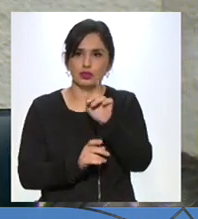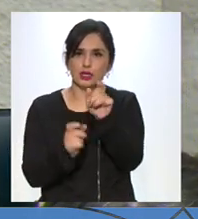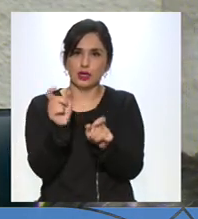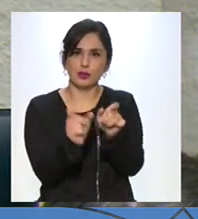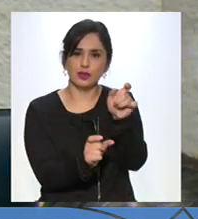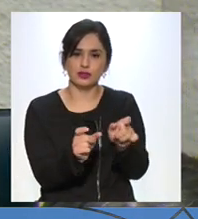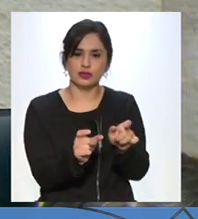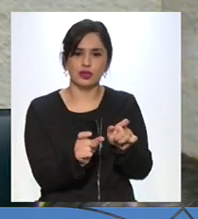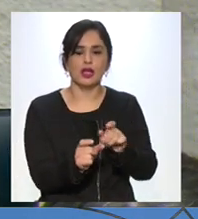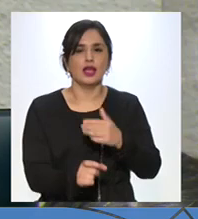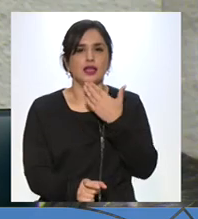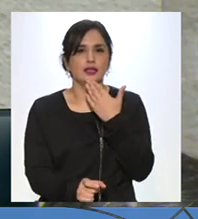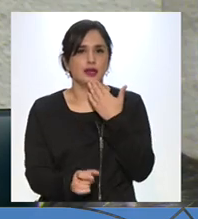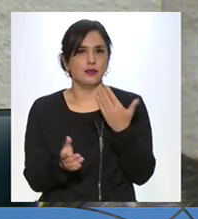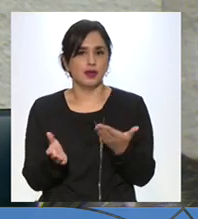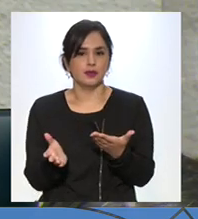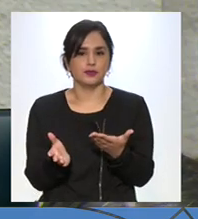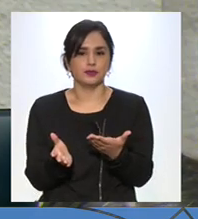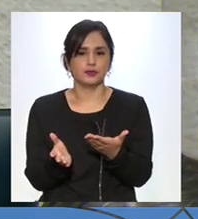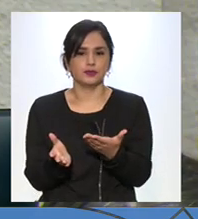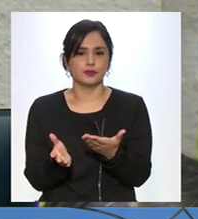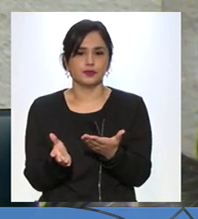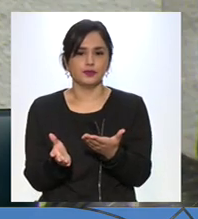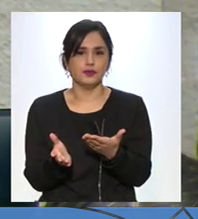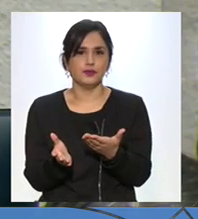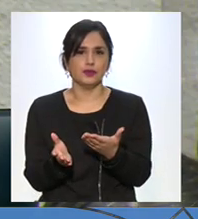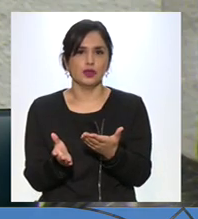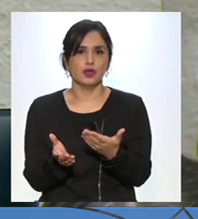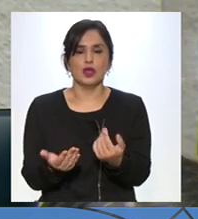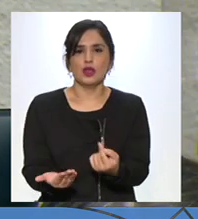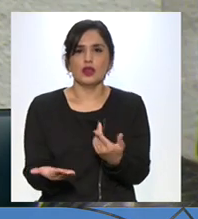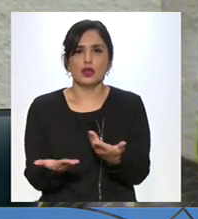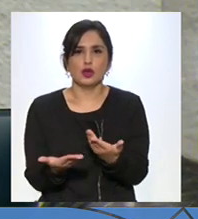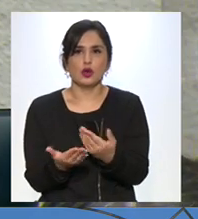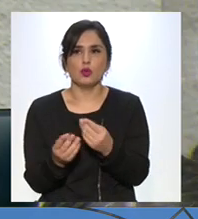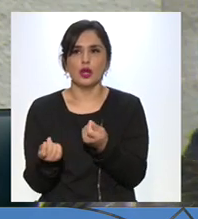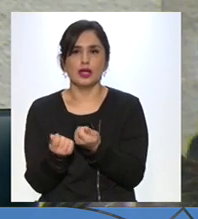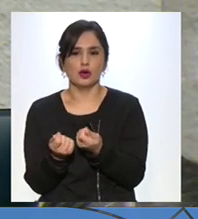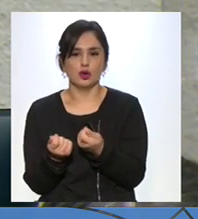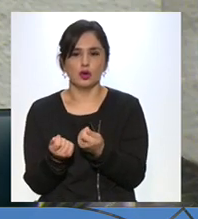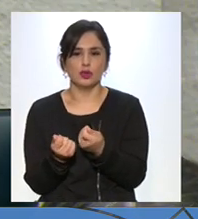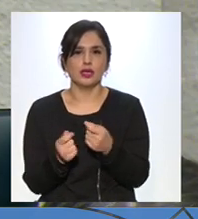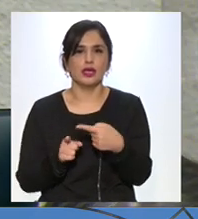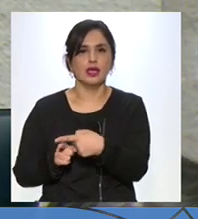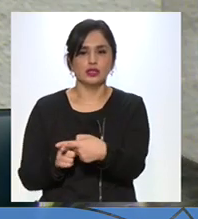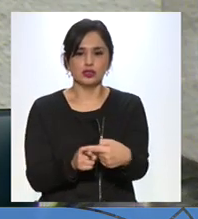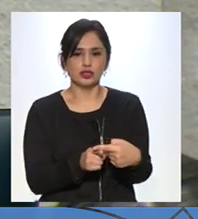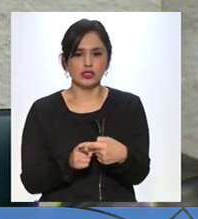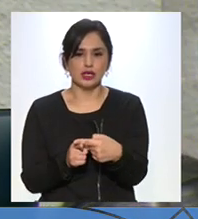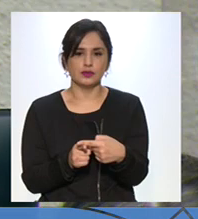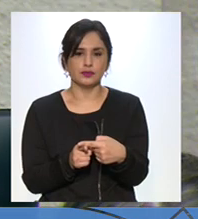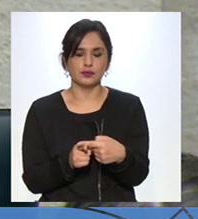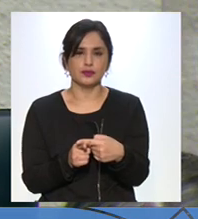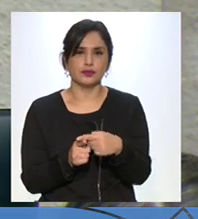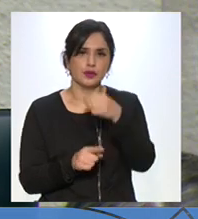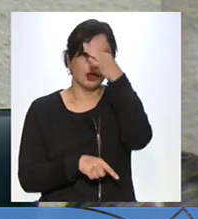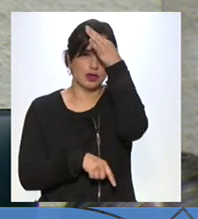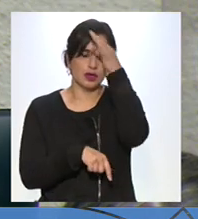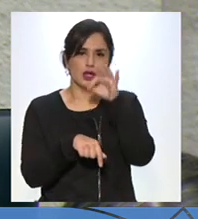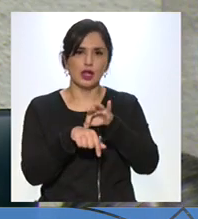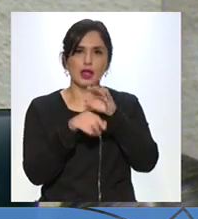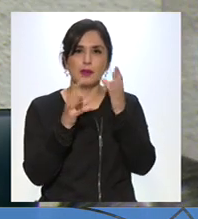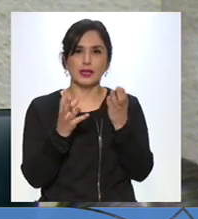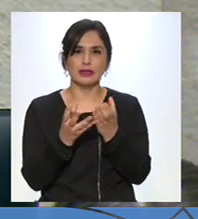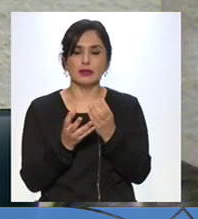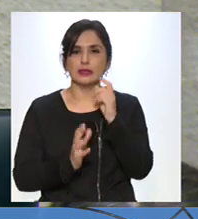sino que también desde el punto de vista de los efectos económicos y sociales que la pandemia ha